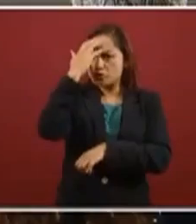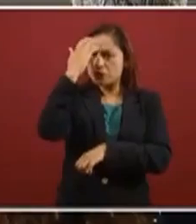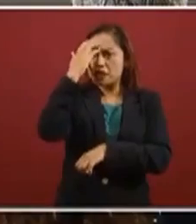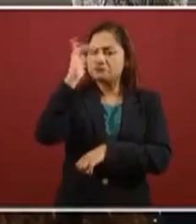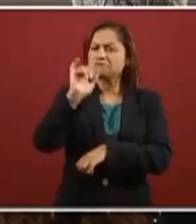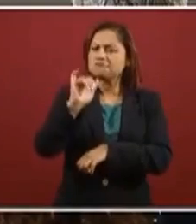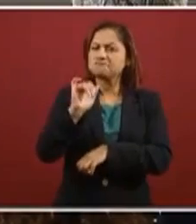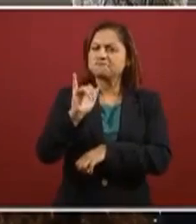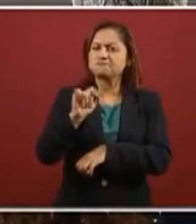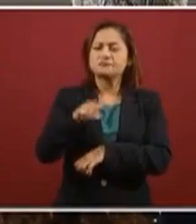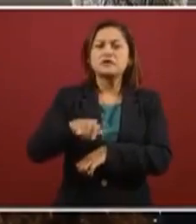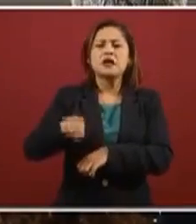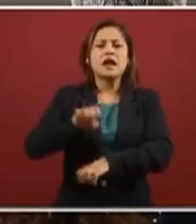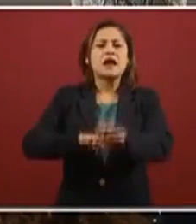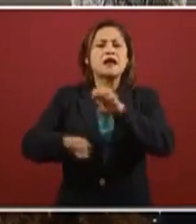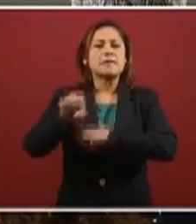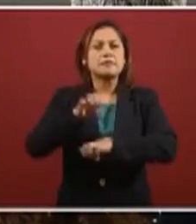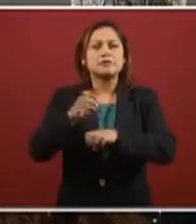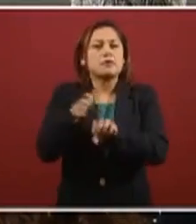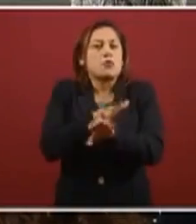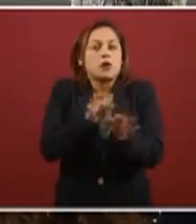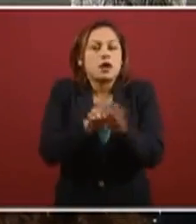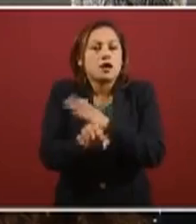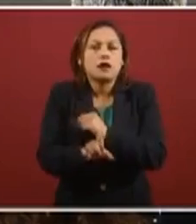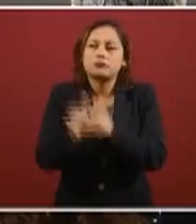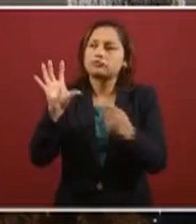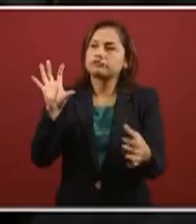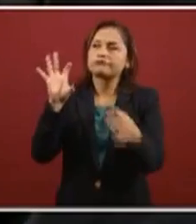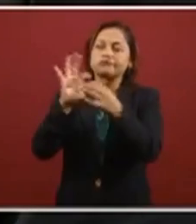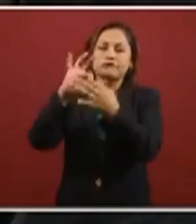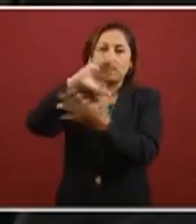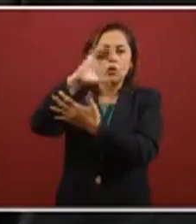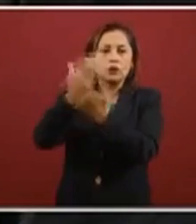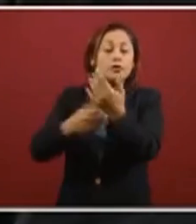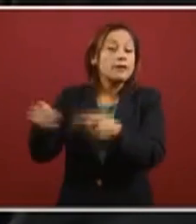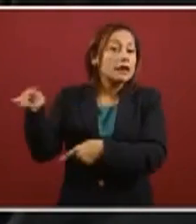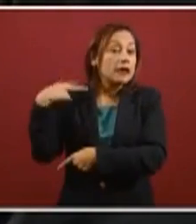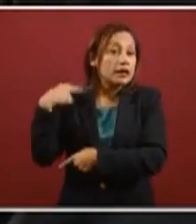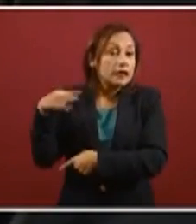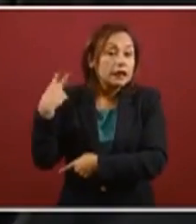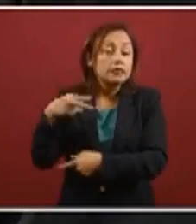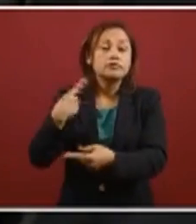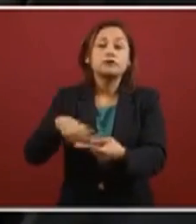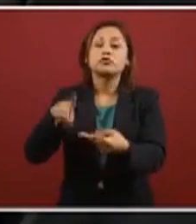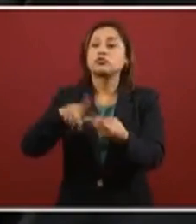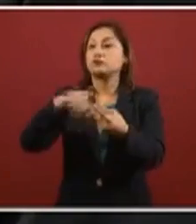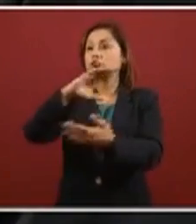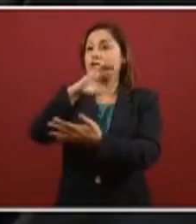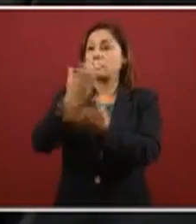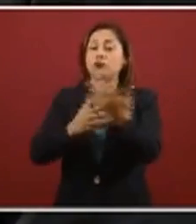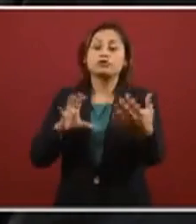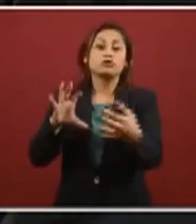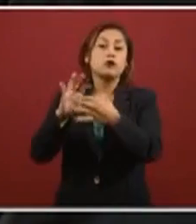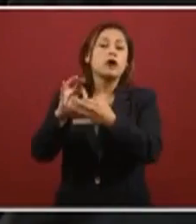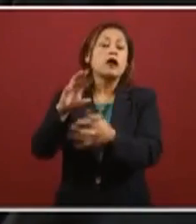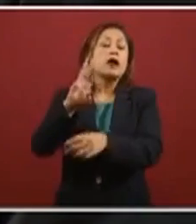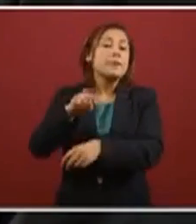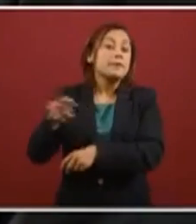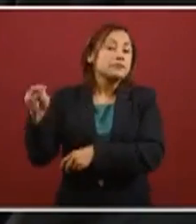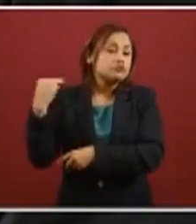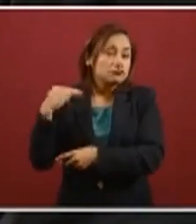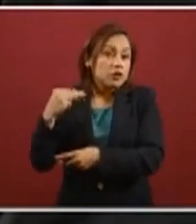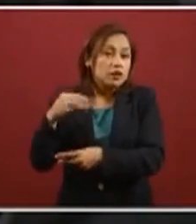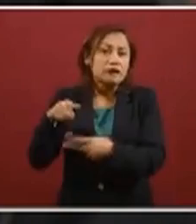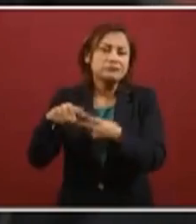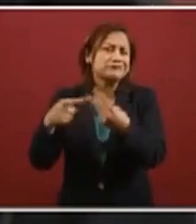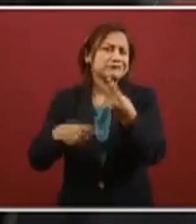hubo contratos en Veracruz, este contrato en Michoacán y en otras partes.